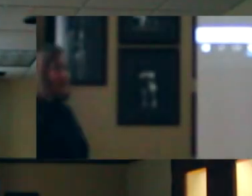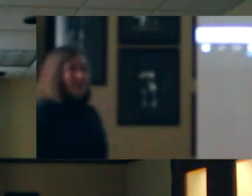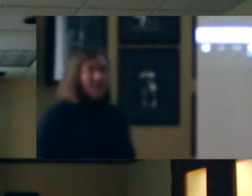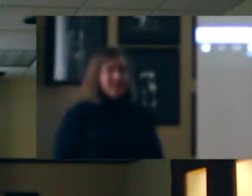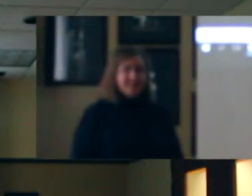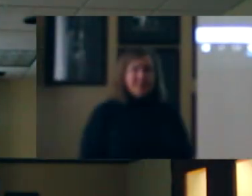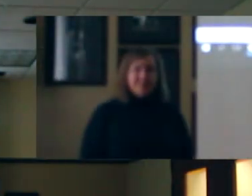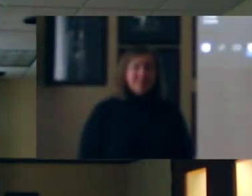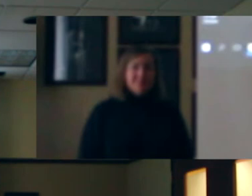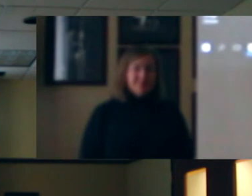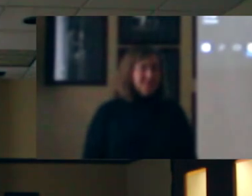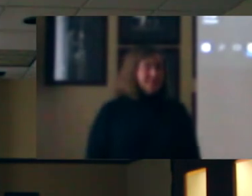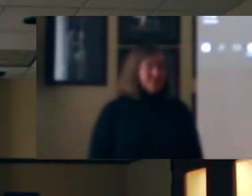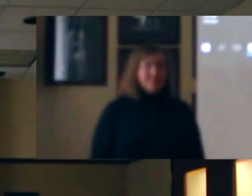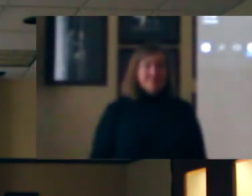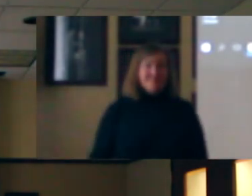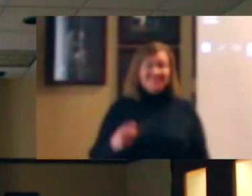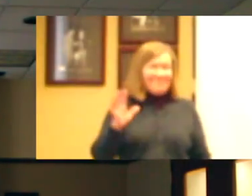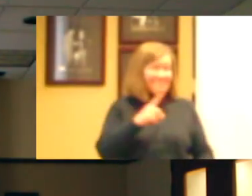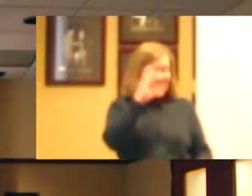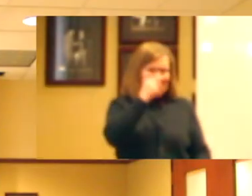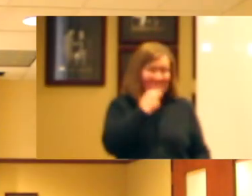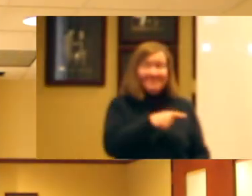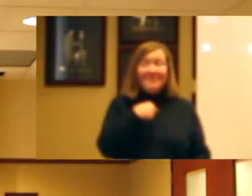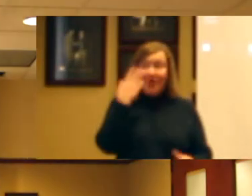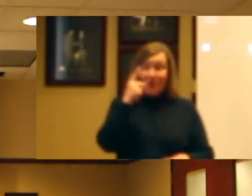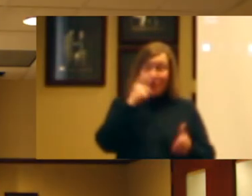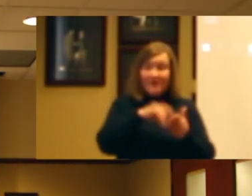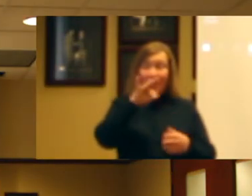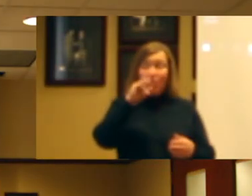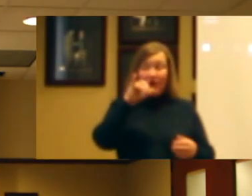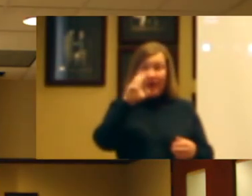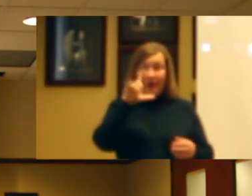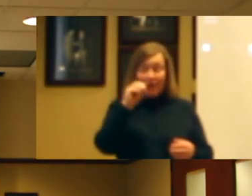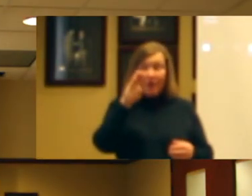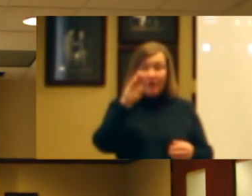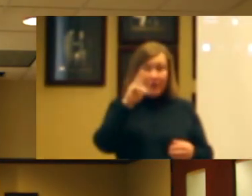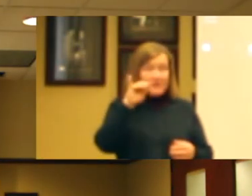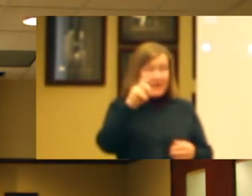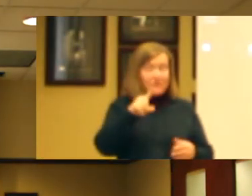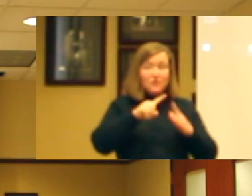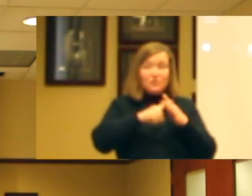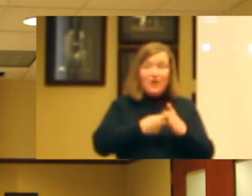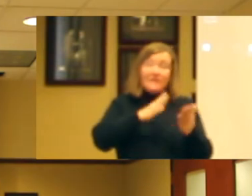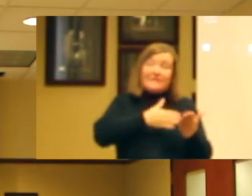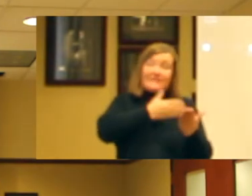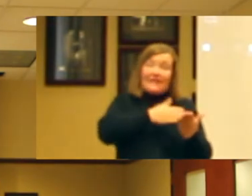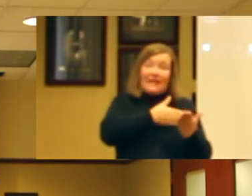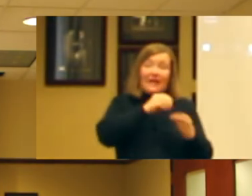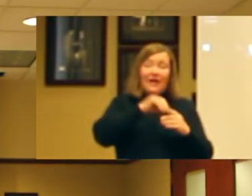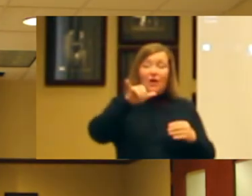Well, I don't know if you noticed, but at the beginning, Rogelio Martinez Furia started singing